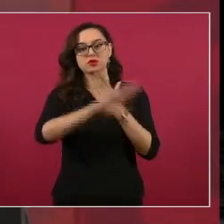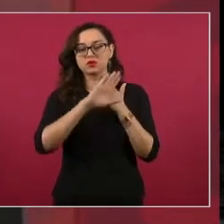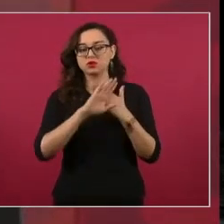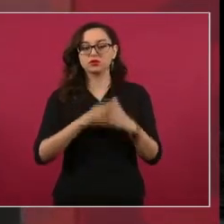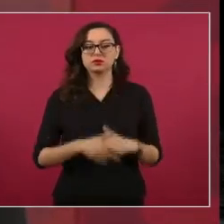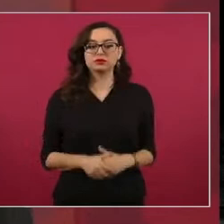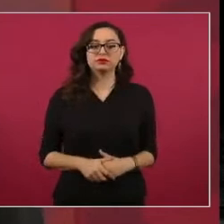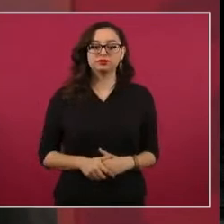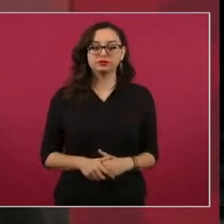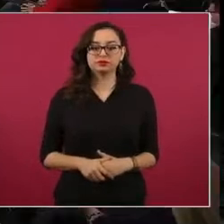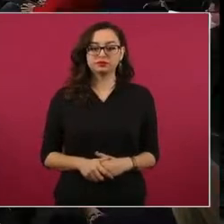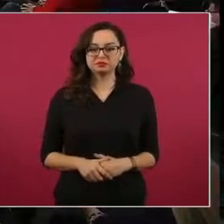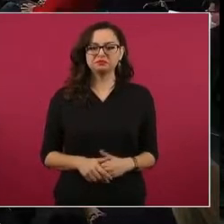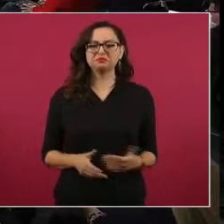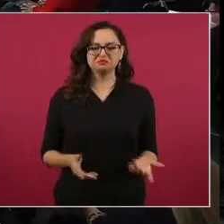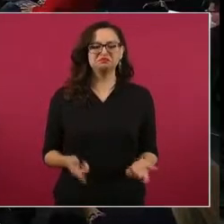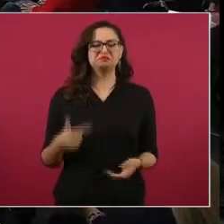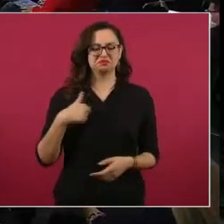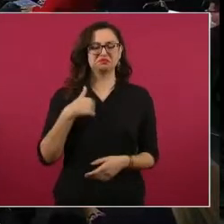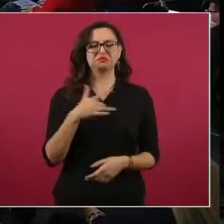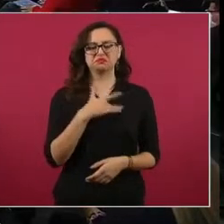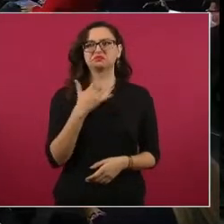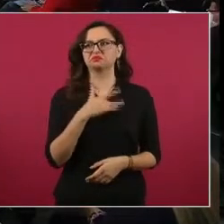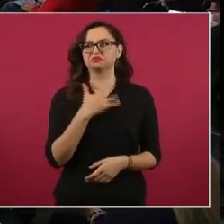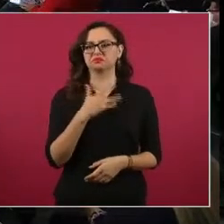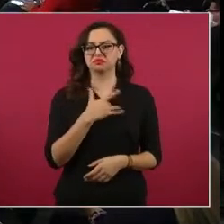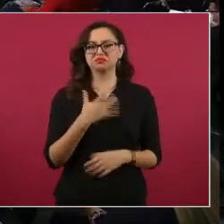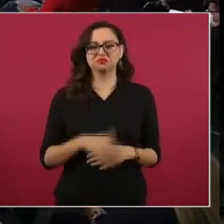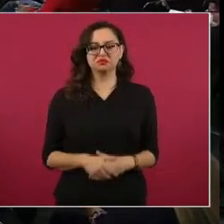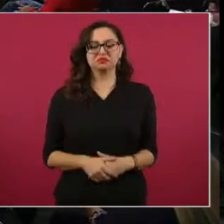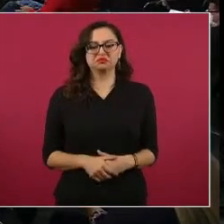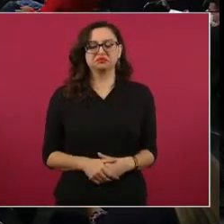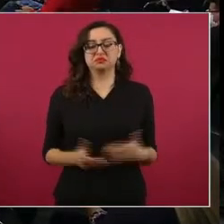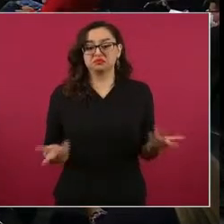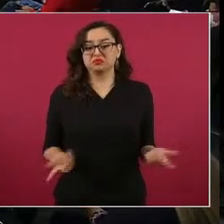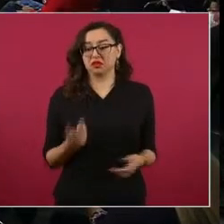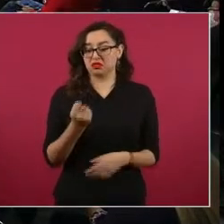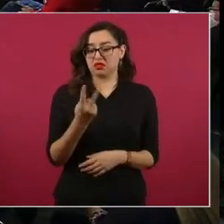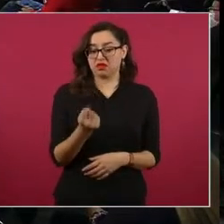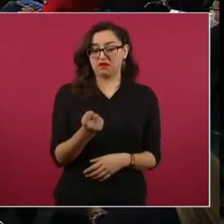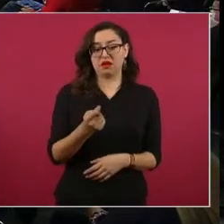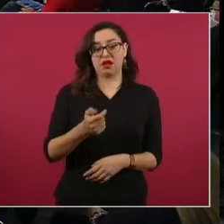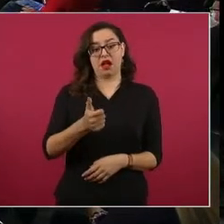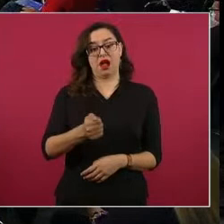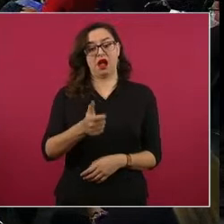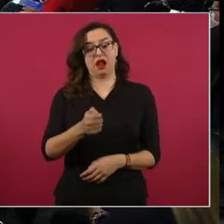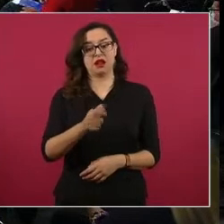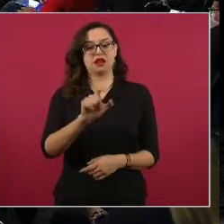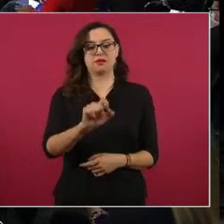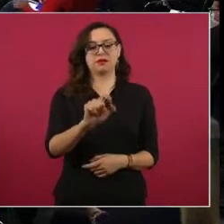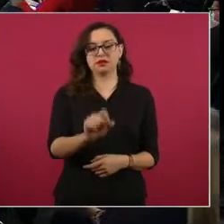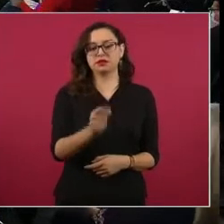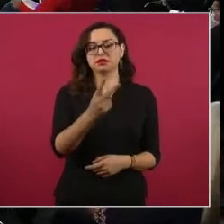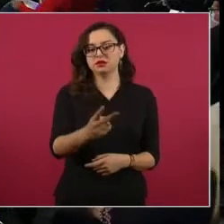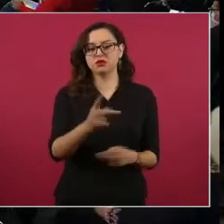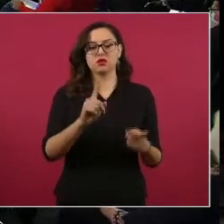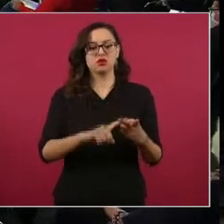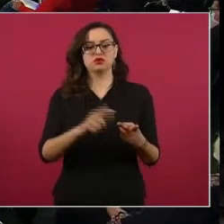y me da mucho gusto que hasta en el canal 22 en el once